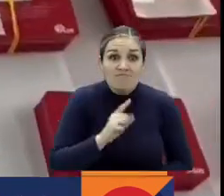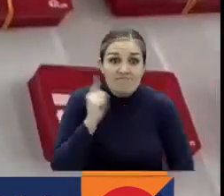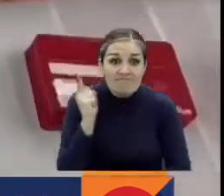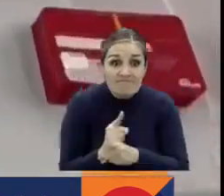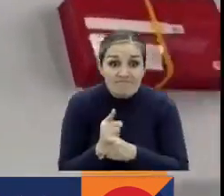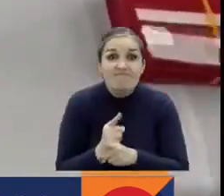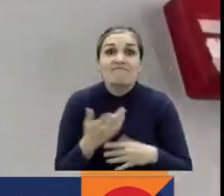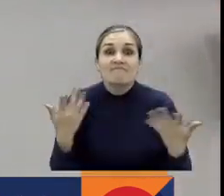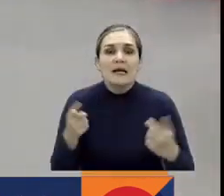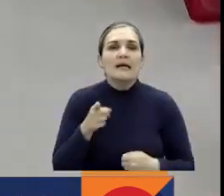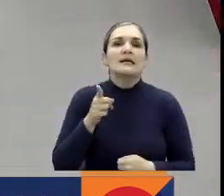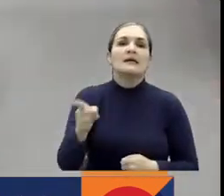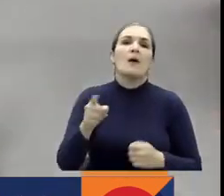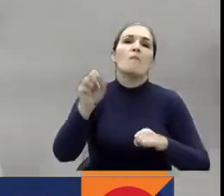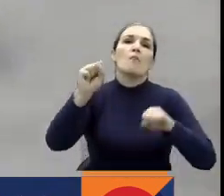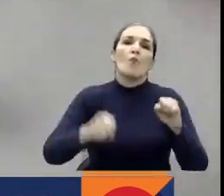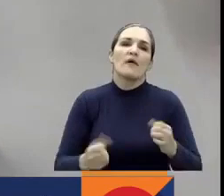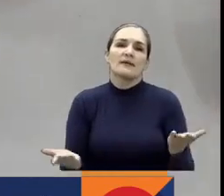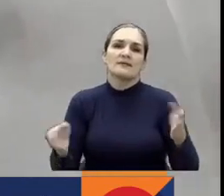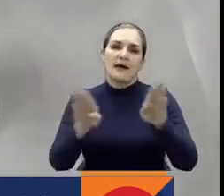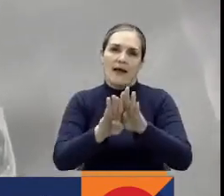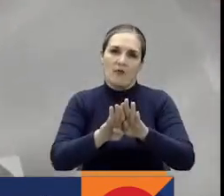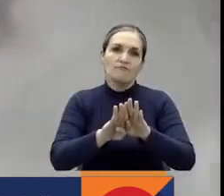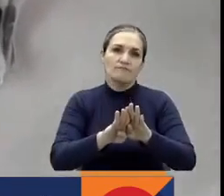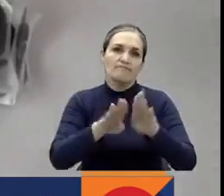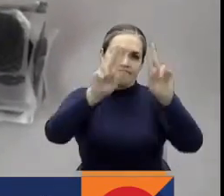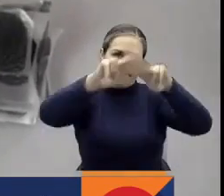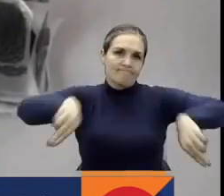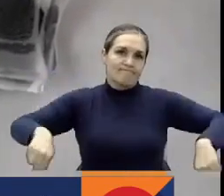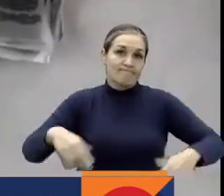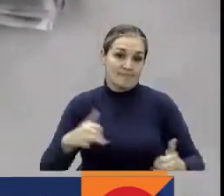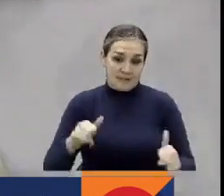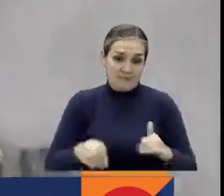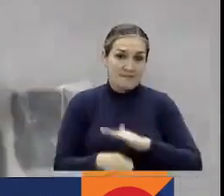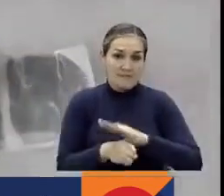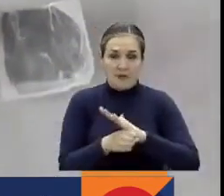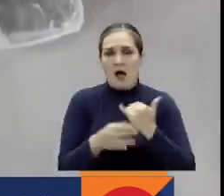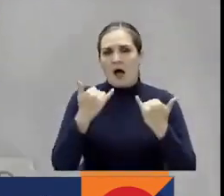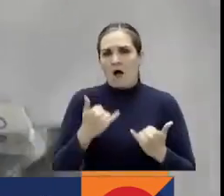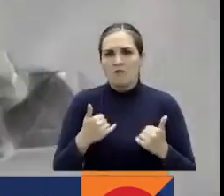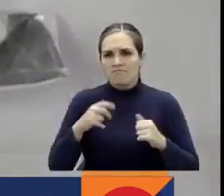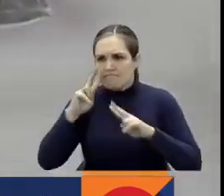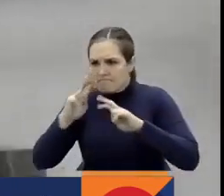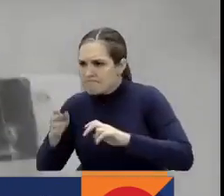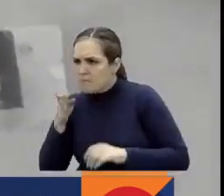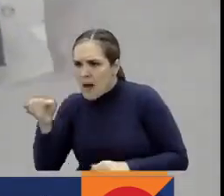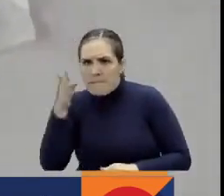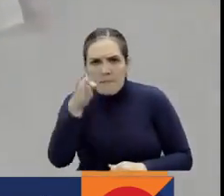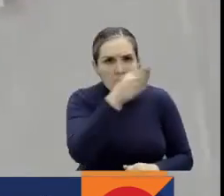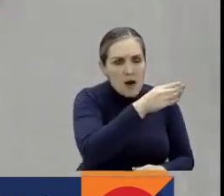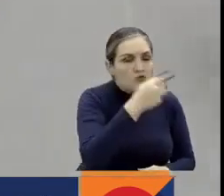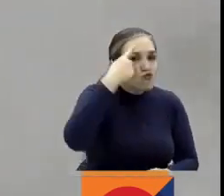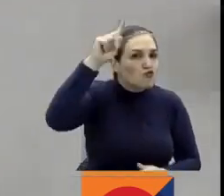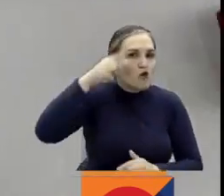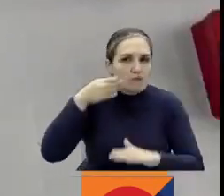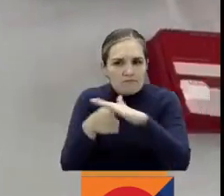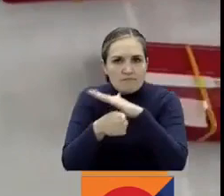delictivos, el billar podría ser sellado definitivamente. Las autoridades continuarán con los operativos aleatorios por las diferentes localidades de la